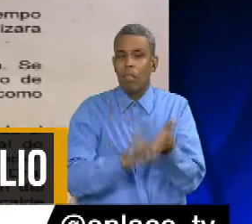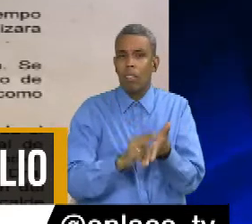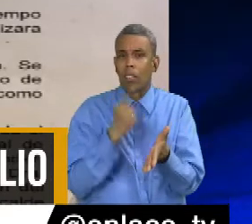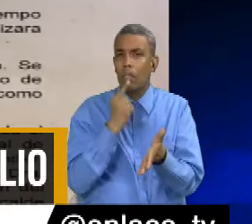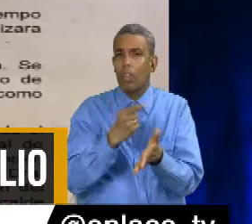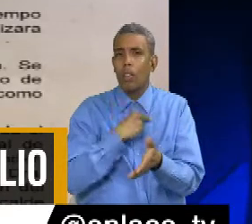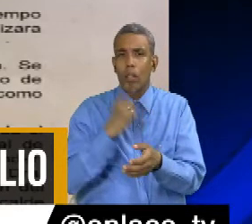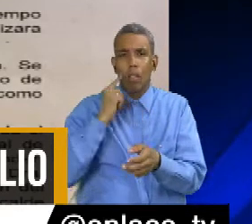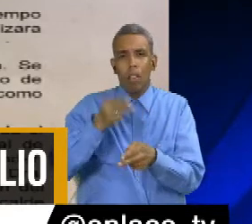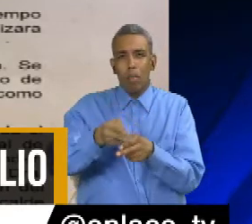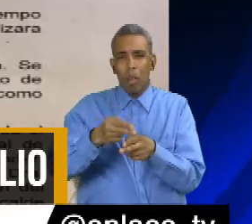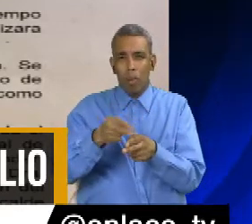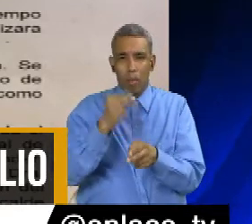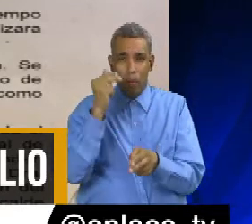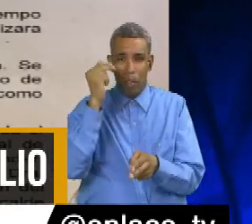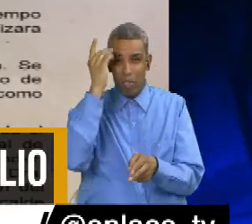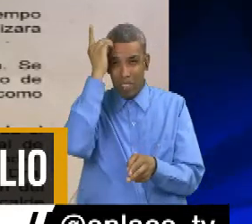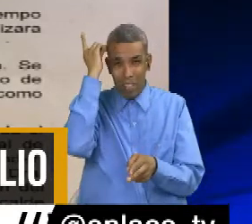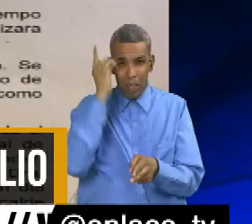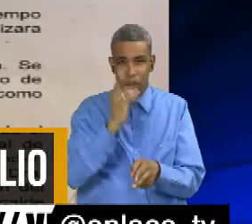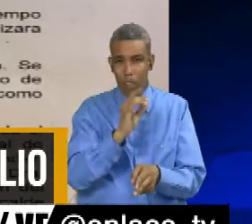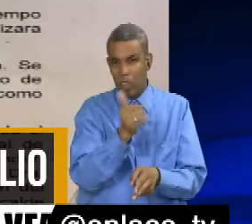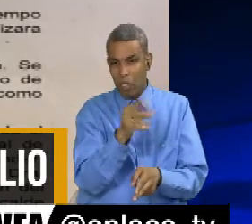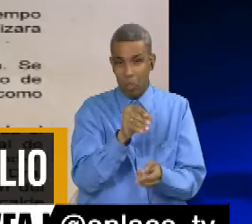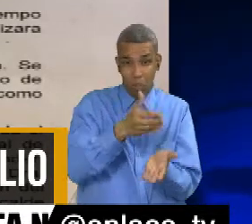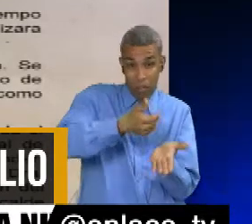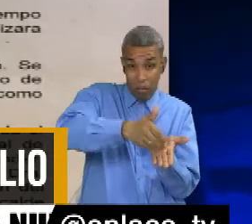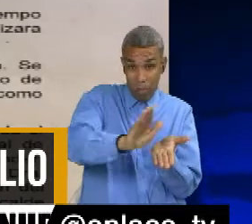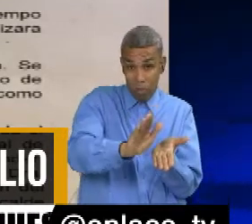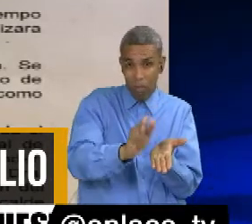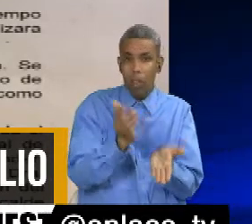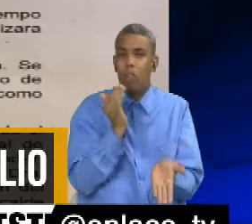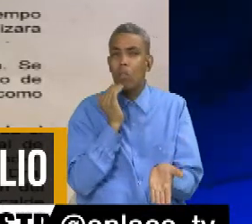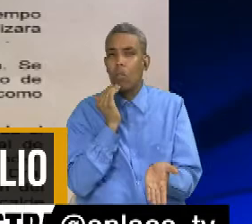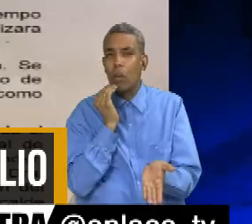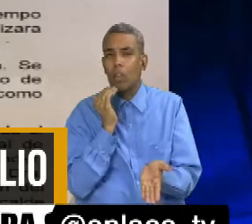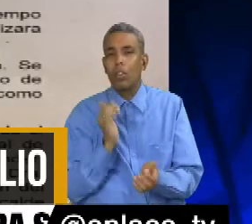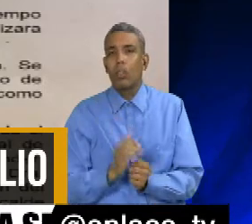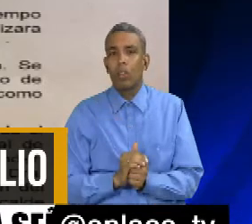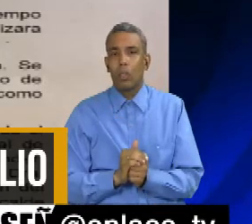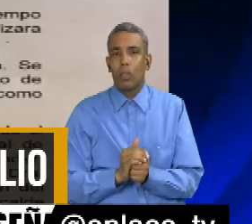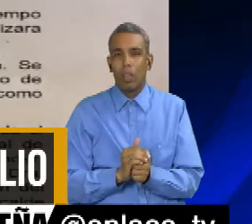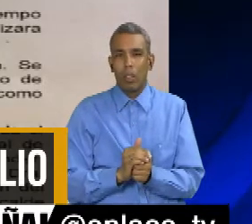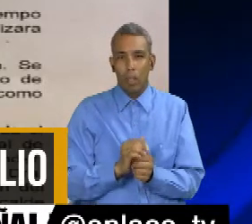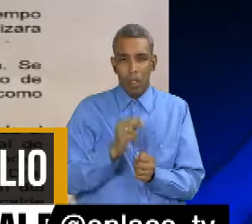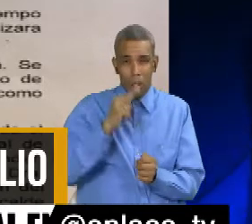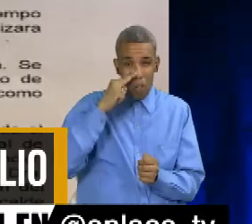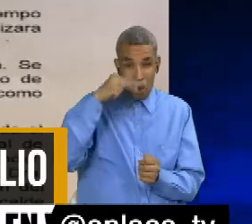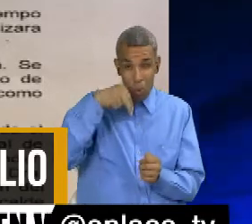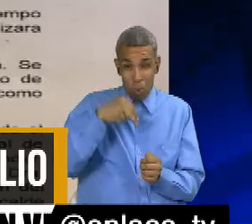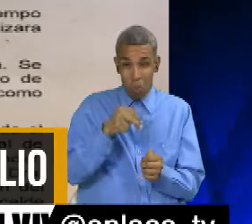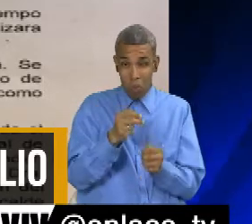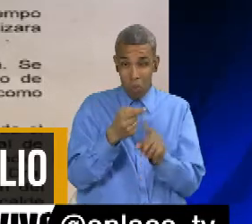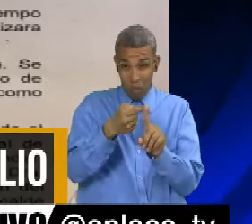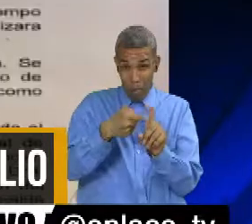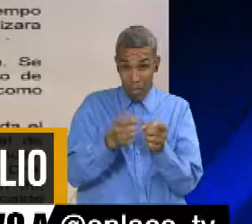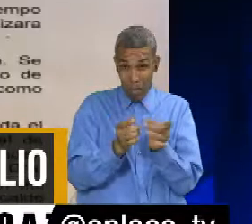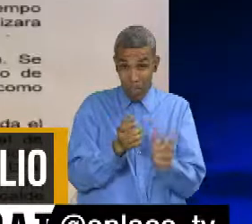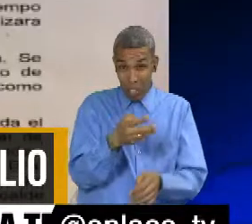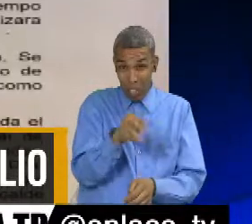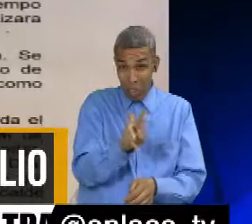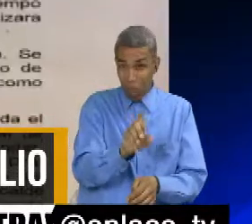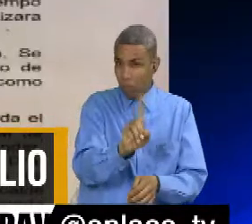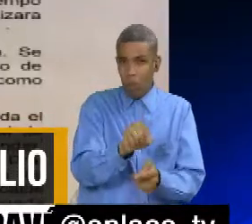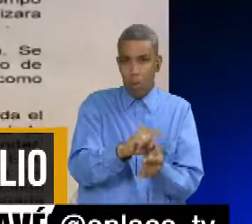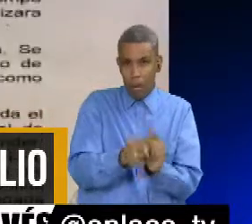para el alcalde de Barranca Bermeja quedó programado para el próximo 2 de julio. Inicialmente estas votaciones estaban previstas para el próximo